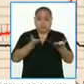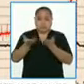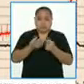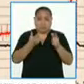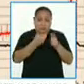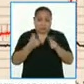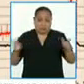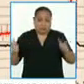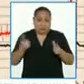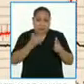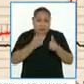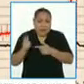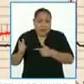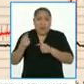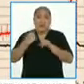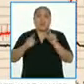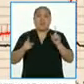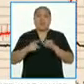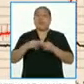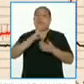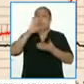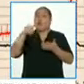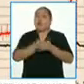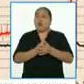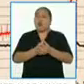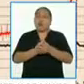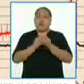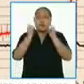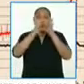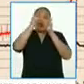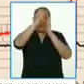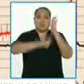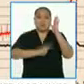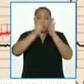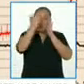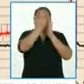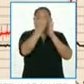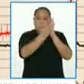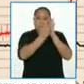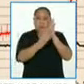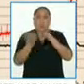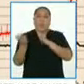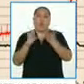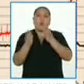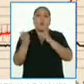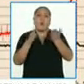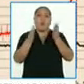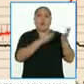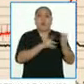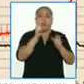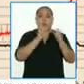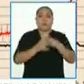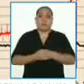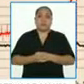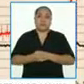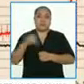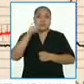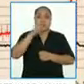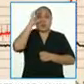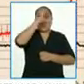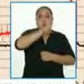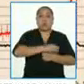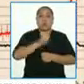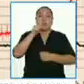espera grandes. Y en esa lista de espera todos los días fallecen personas también y eso es lo que está mostrando la curva. Claro, eso es lo que busca en todo